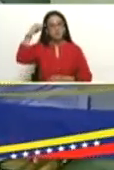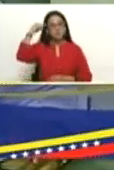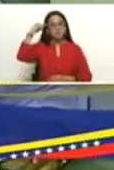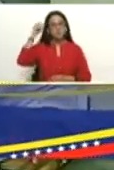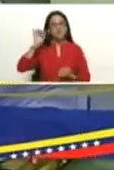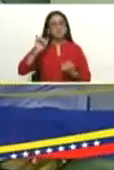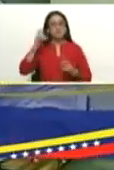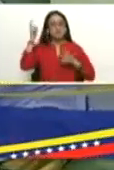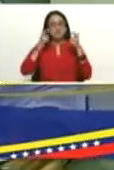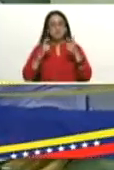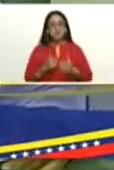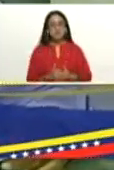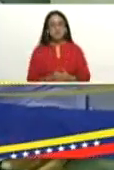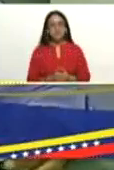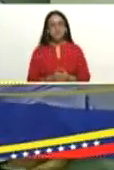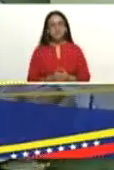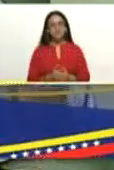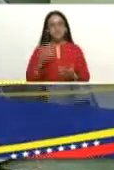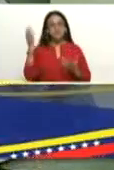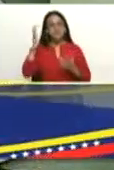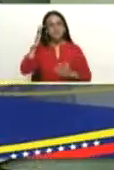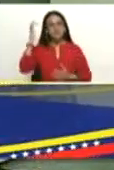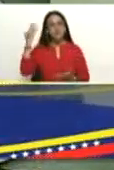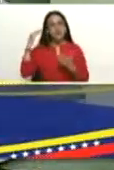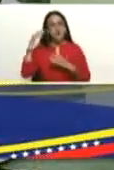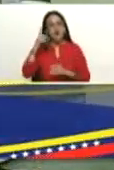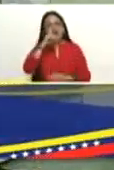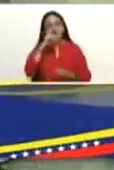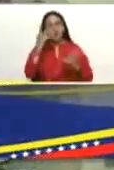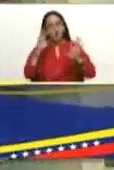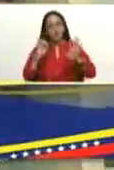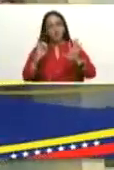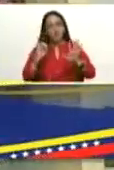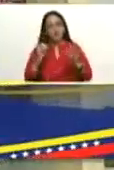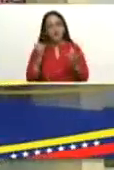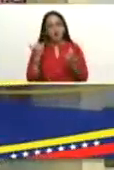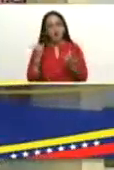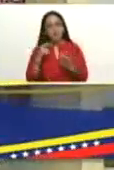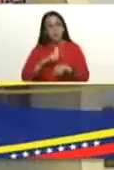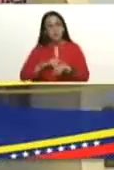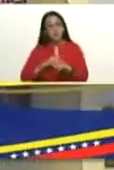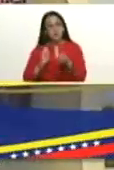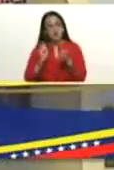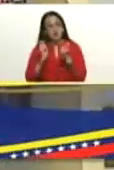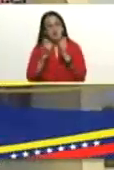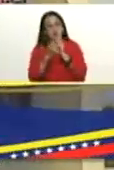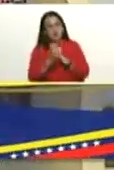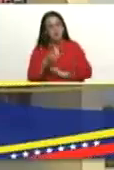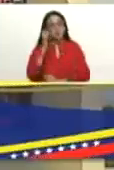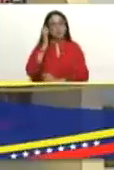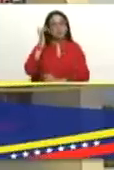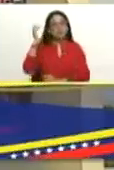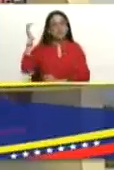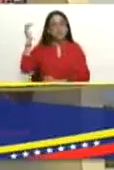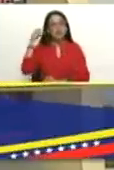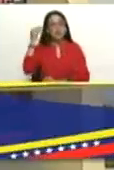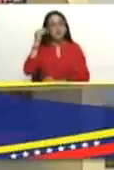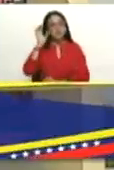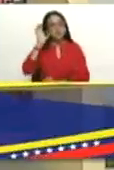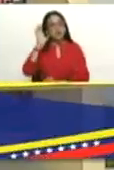comandante Hugo Chávez, los sueños de los 90, tiempos de renovación, de sueños, pensando en un